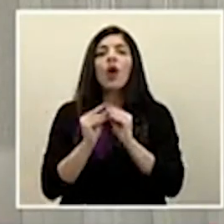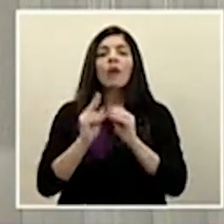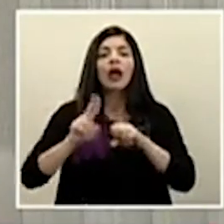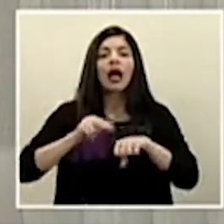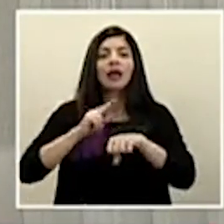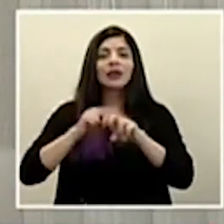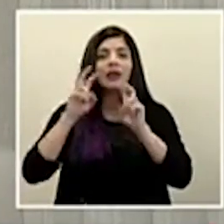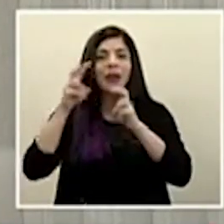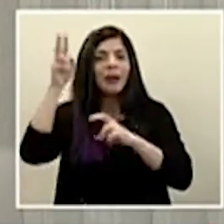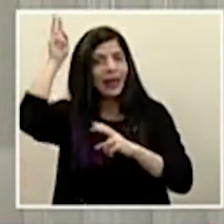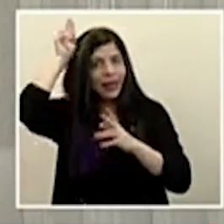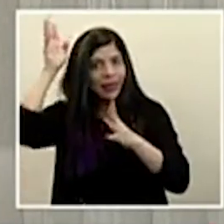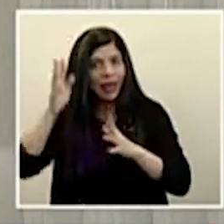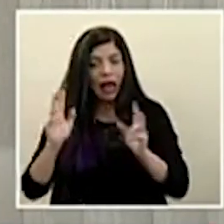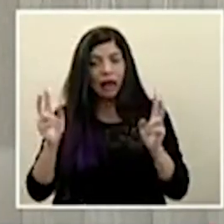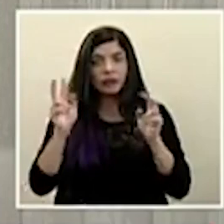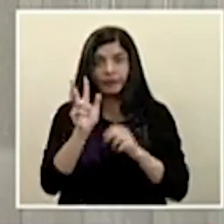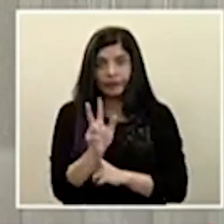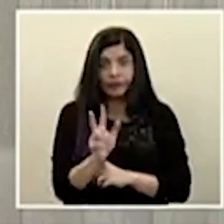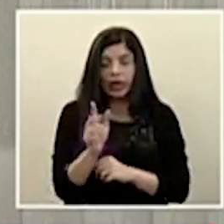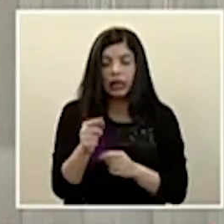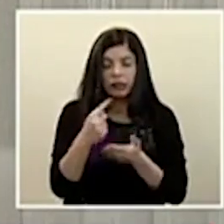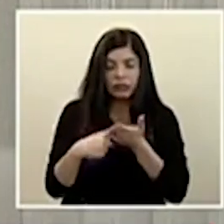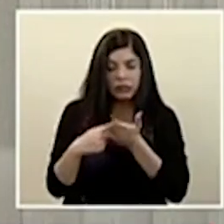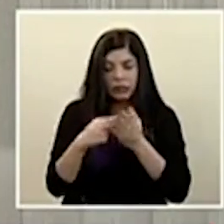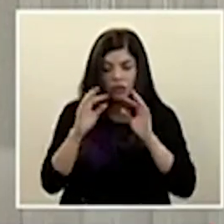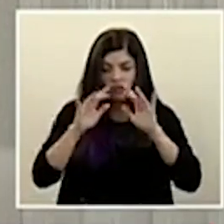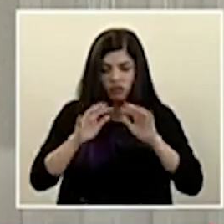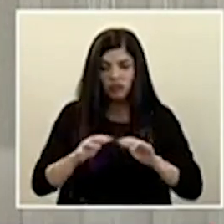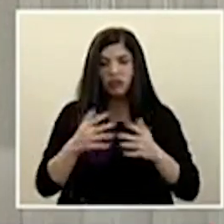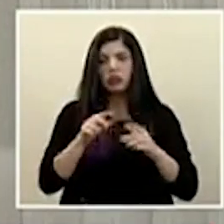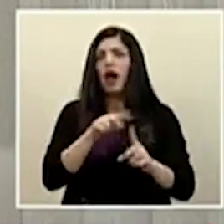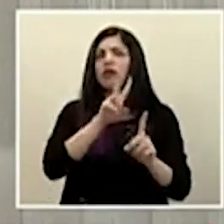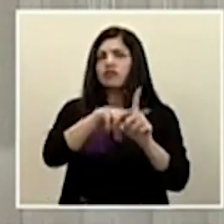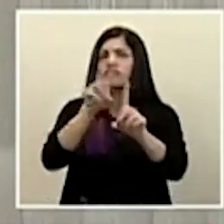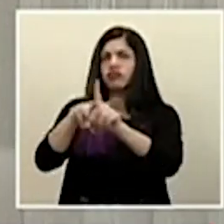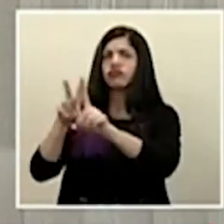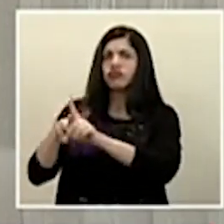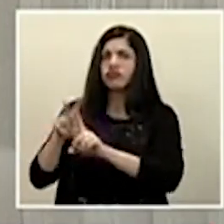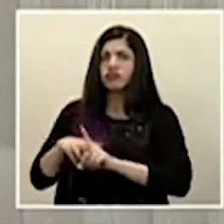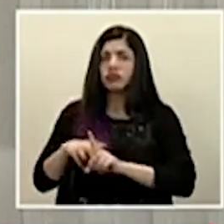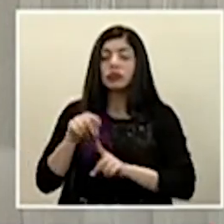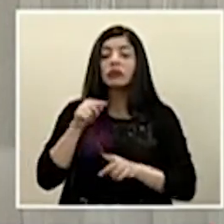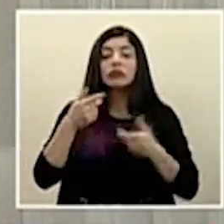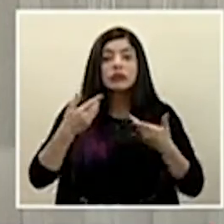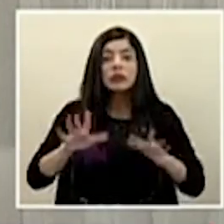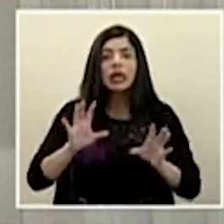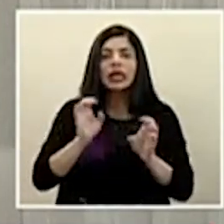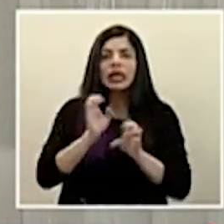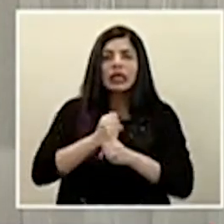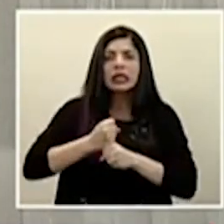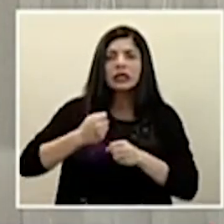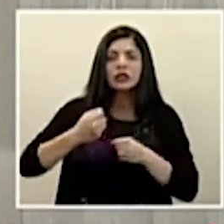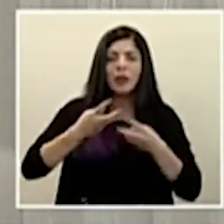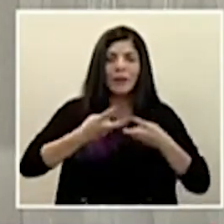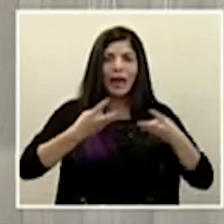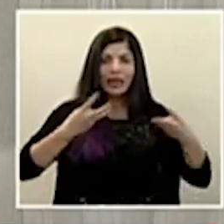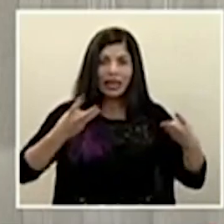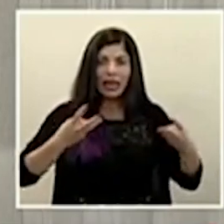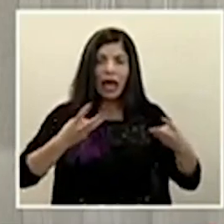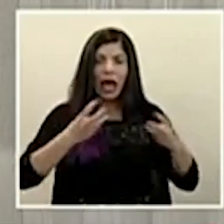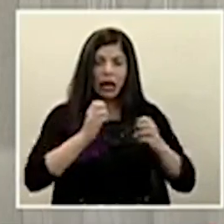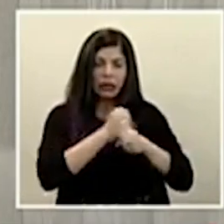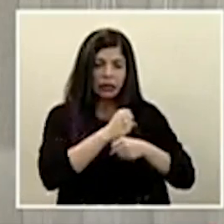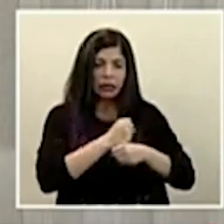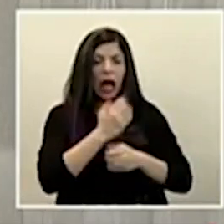Asuntos Indígenas, y eso se ha implementado. Se han desarrollado una serie de materiales,